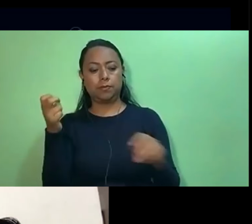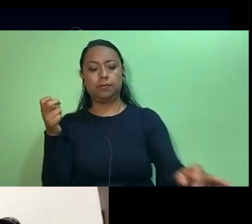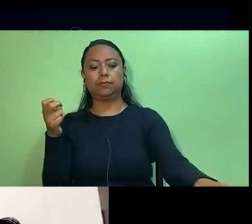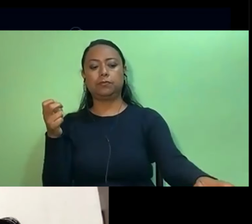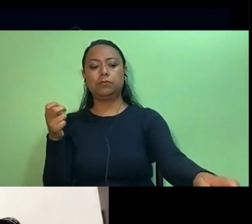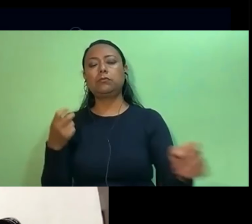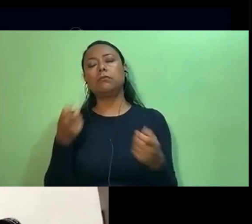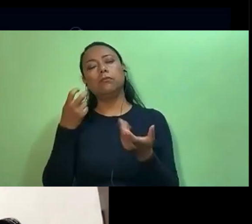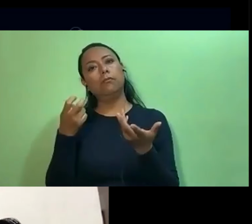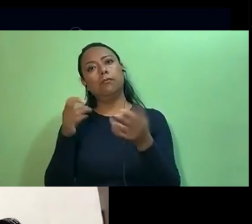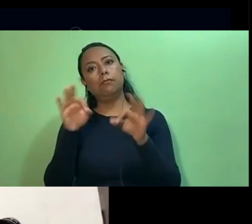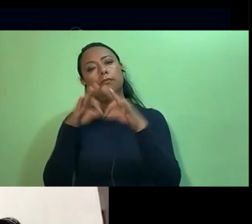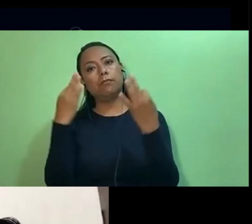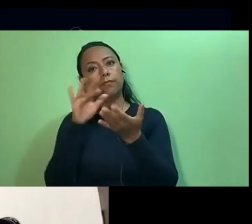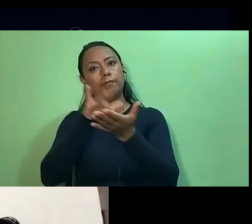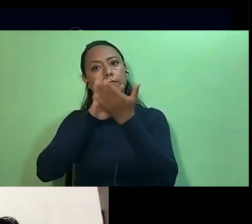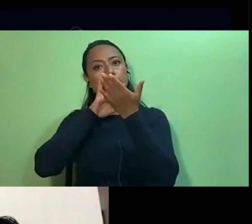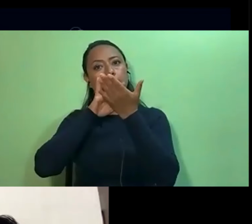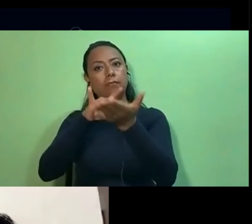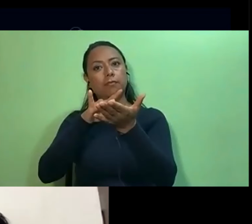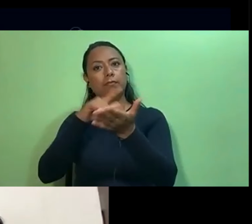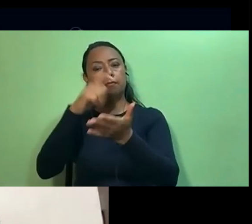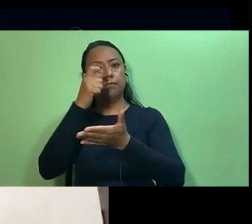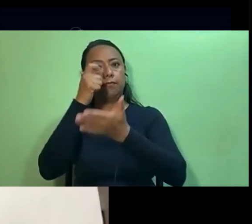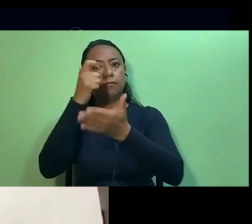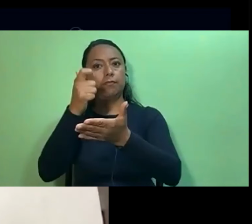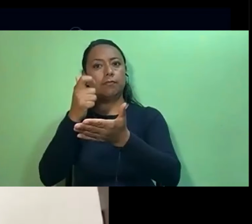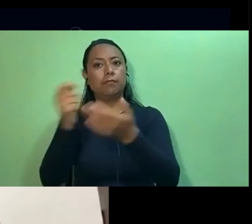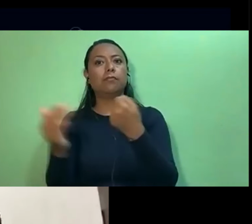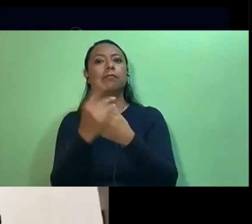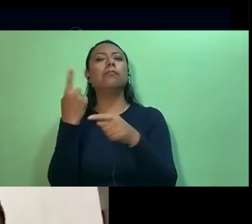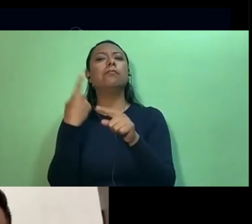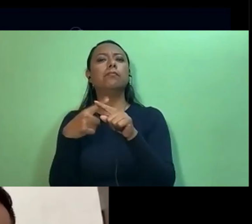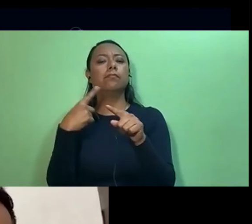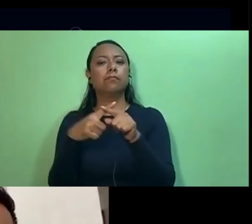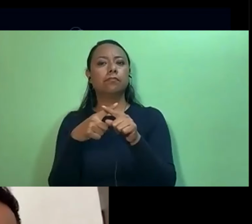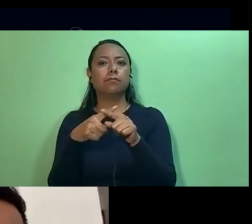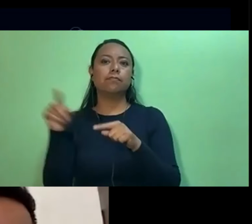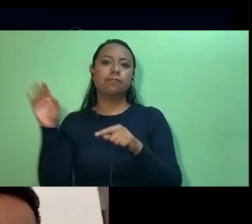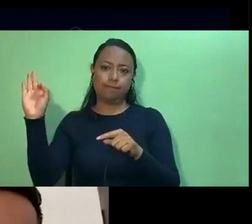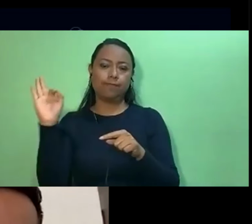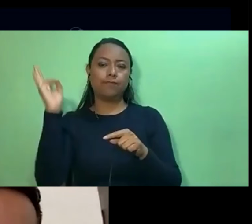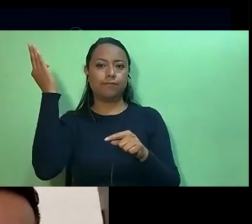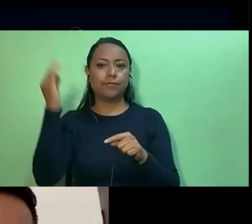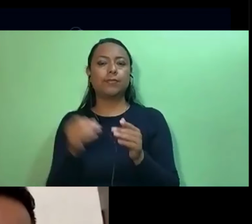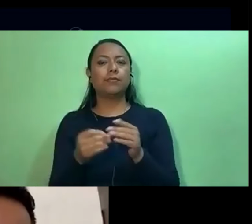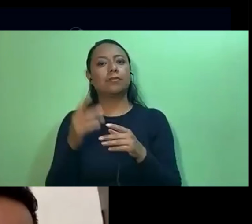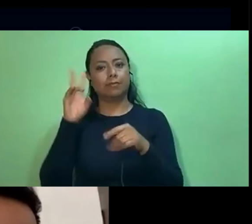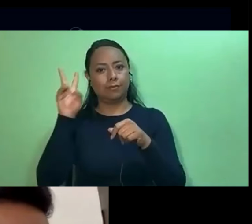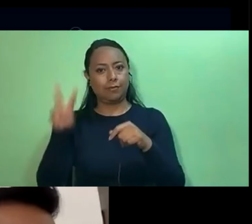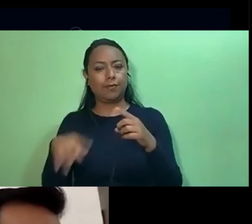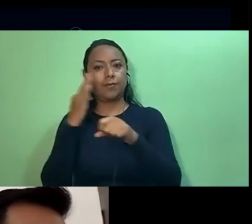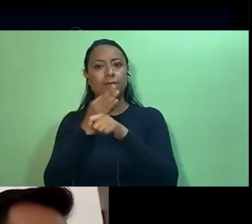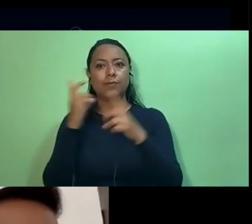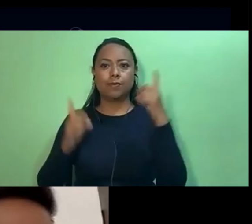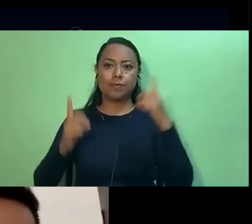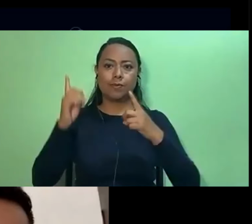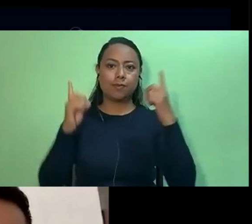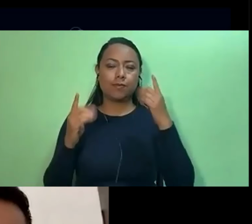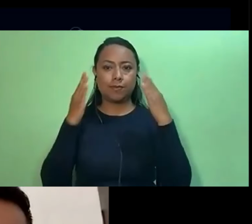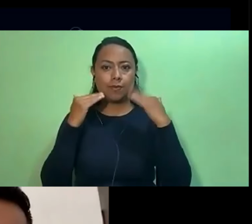apoyo presupuestal por parte de la Federación. Sin duda alguna es